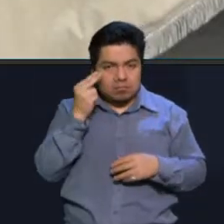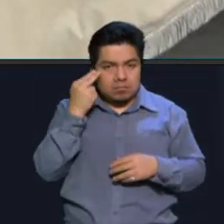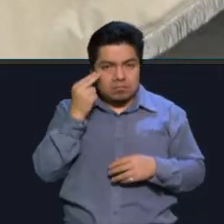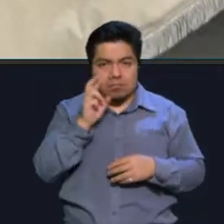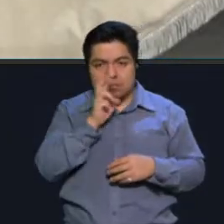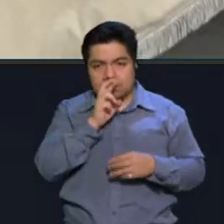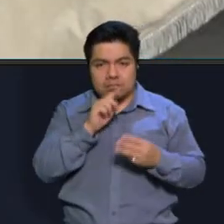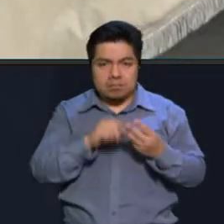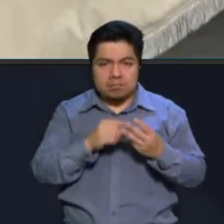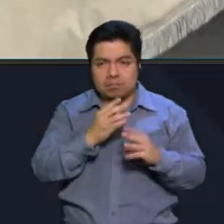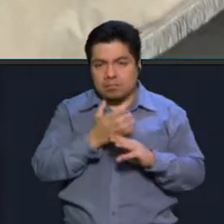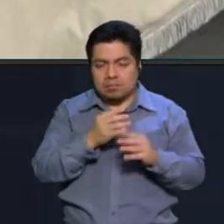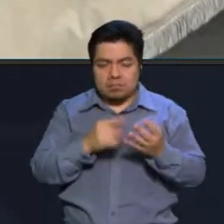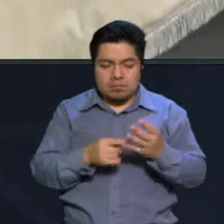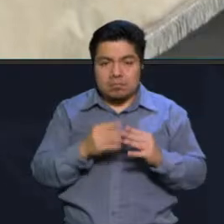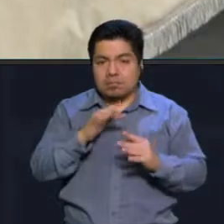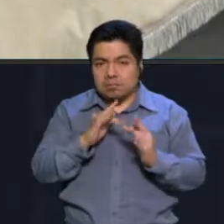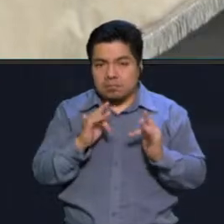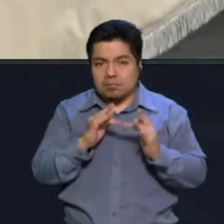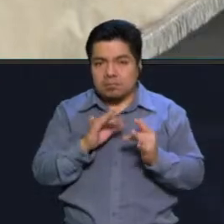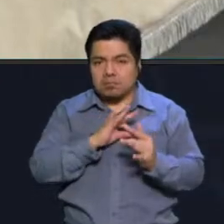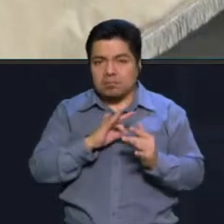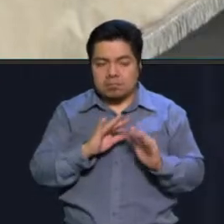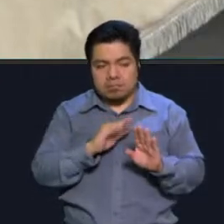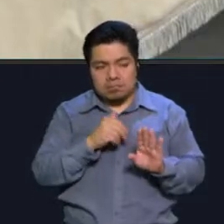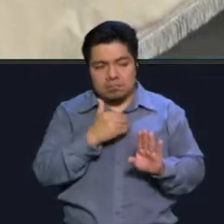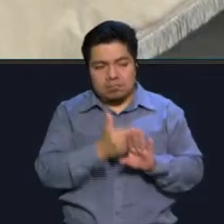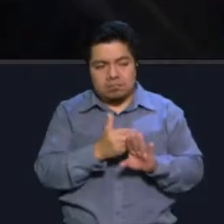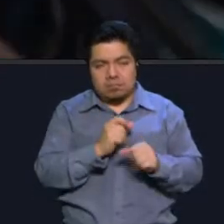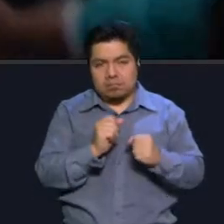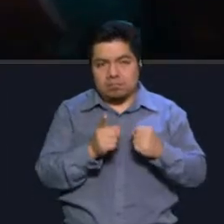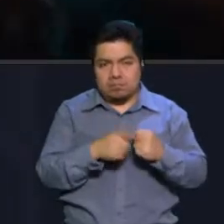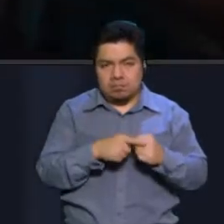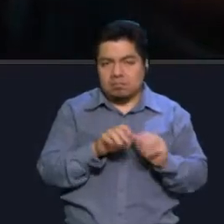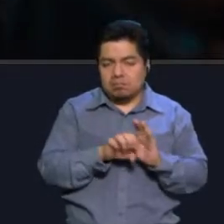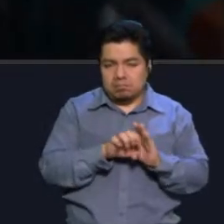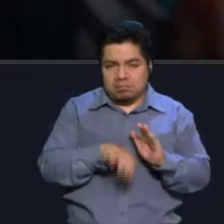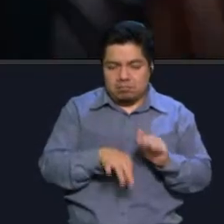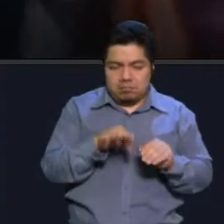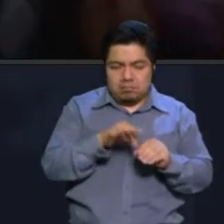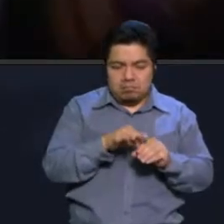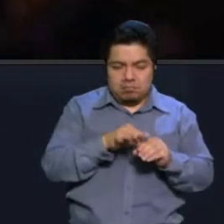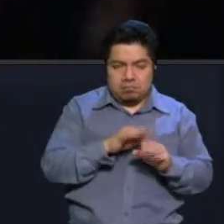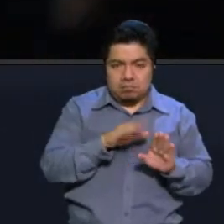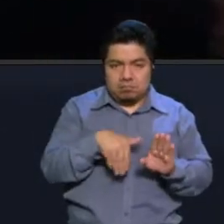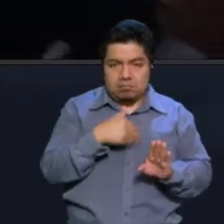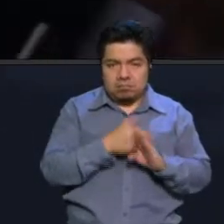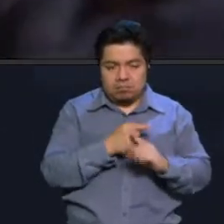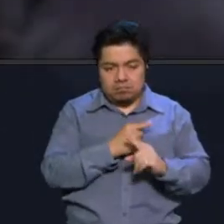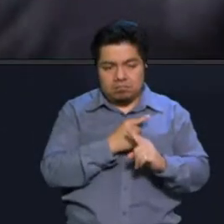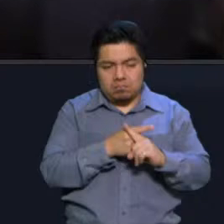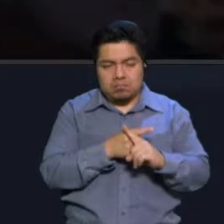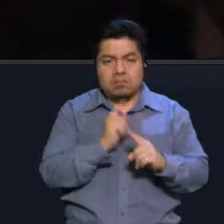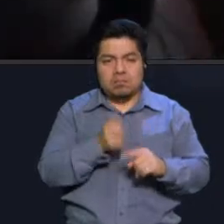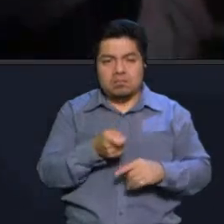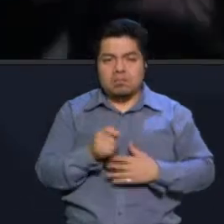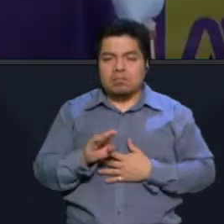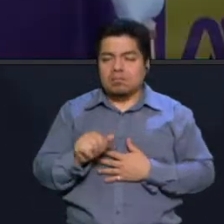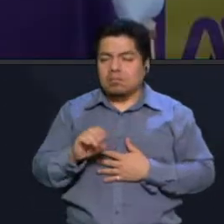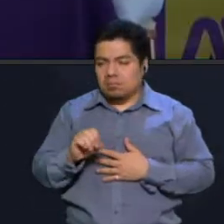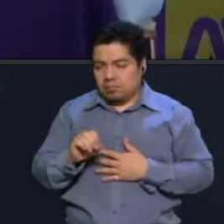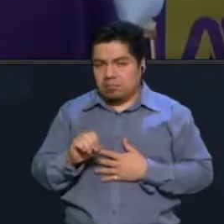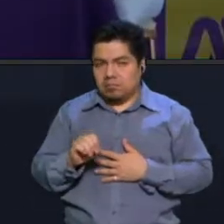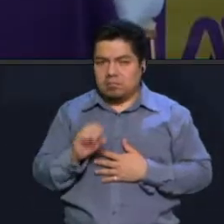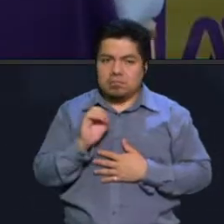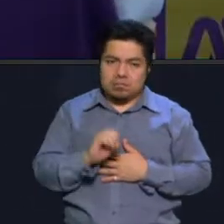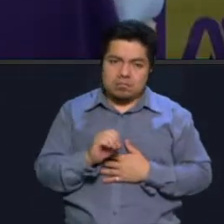Estados Unidos, Inglaterra y Francia, pueden votar en contra de una resolución. Si votan en contra de una resolución, a eso se le llama veto o